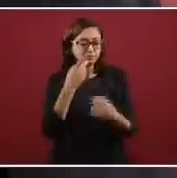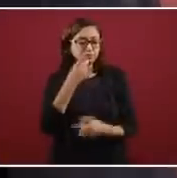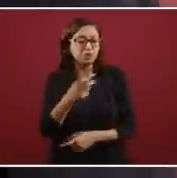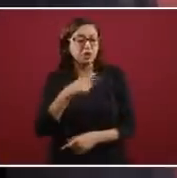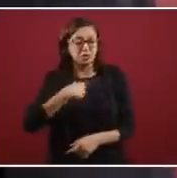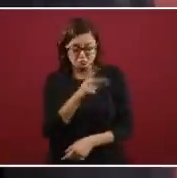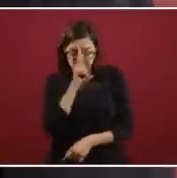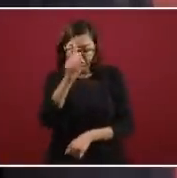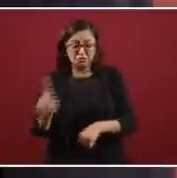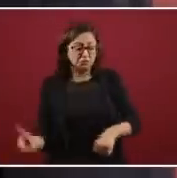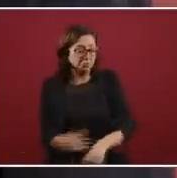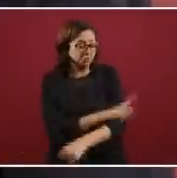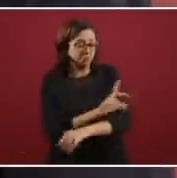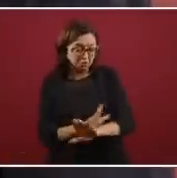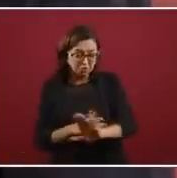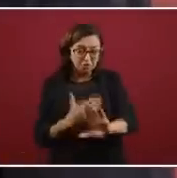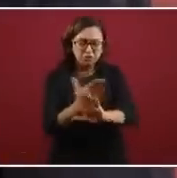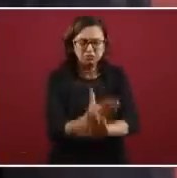No,